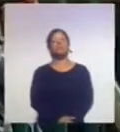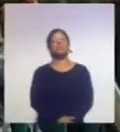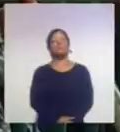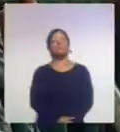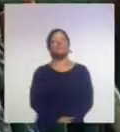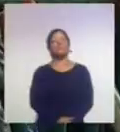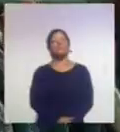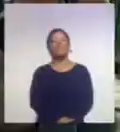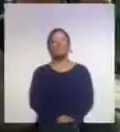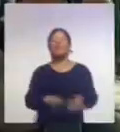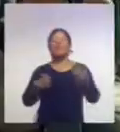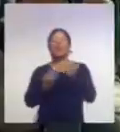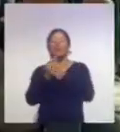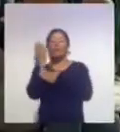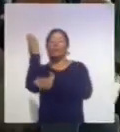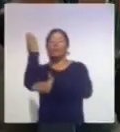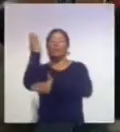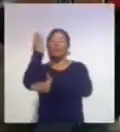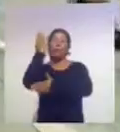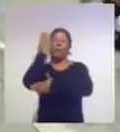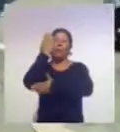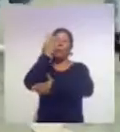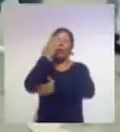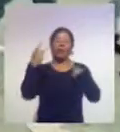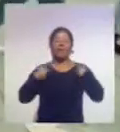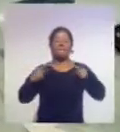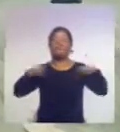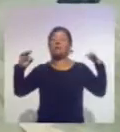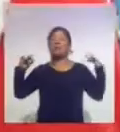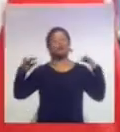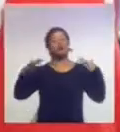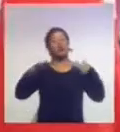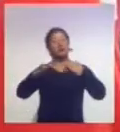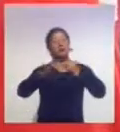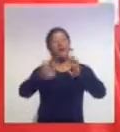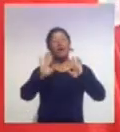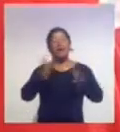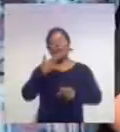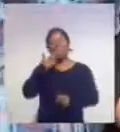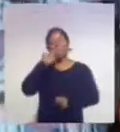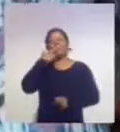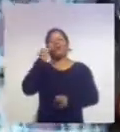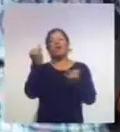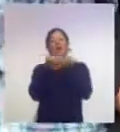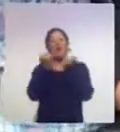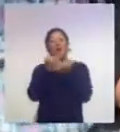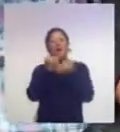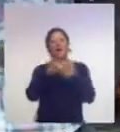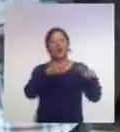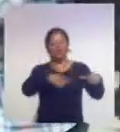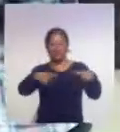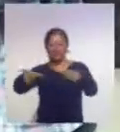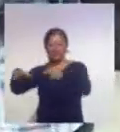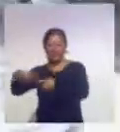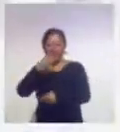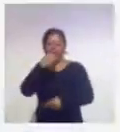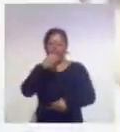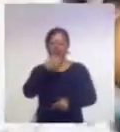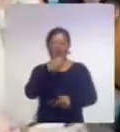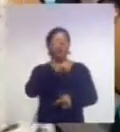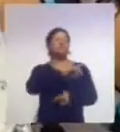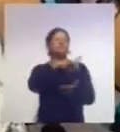Mientras la mañana avanzaba, más gente comenzó a llegar para disfrutar también de la kermés, que se instaló con productores